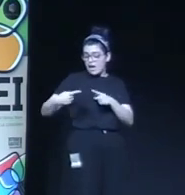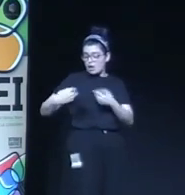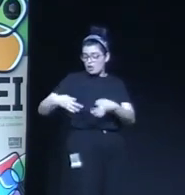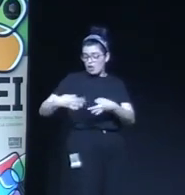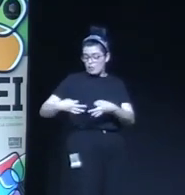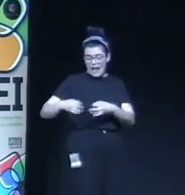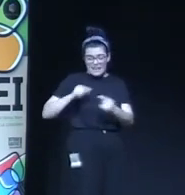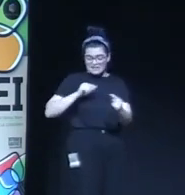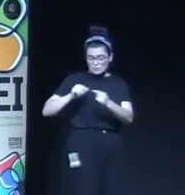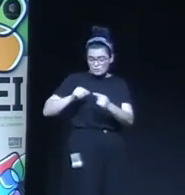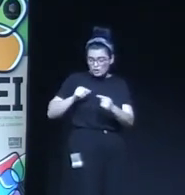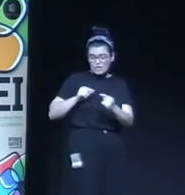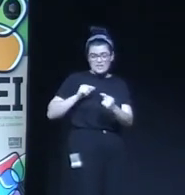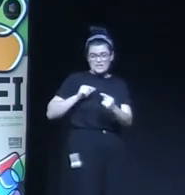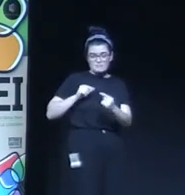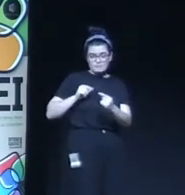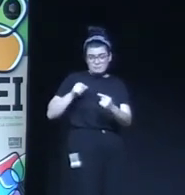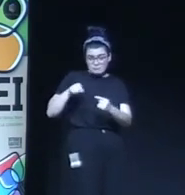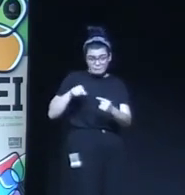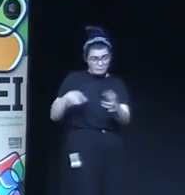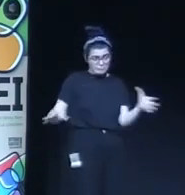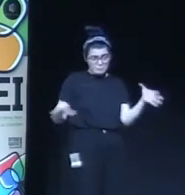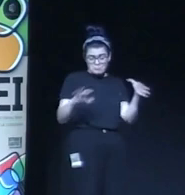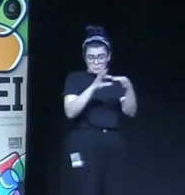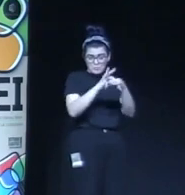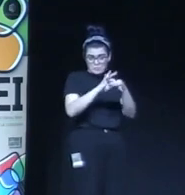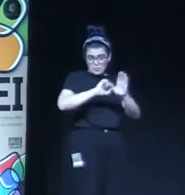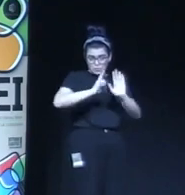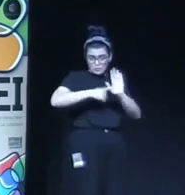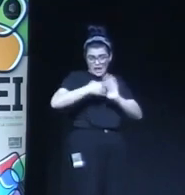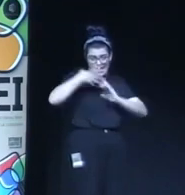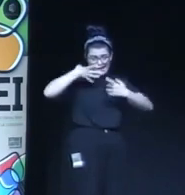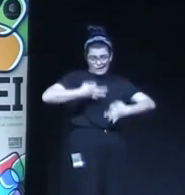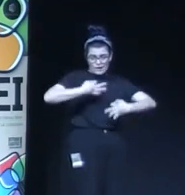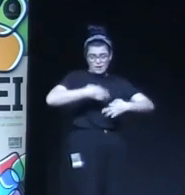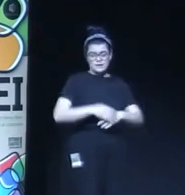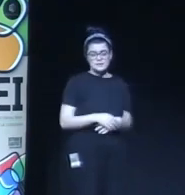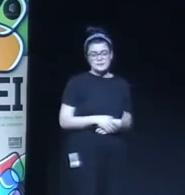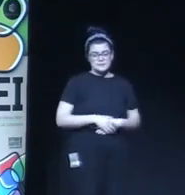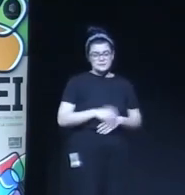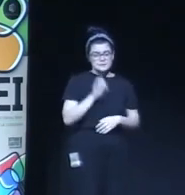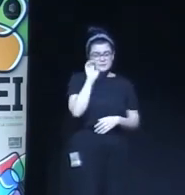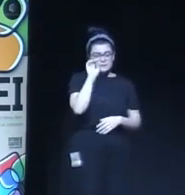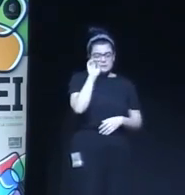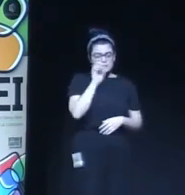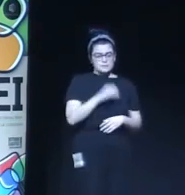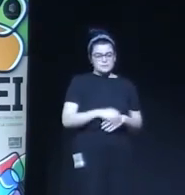disputas que hay y los debates que hay, ¿no? Uh-huh. O sea, es muy real, muy real. Uh-huh. Entonces,